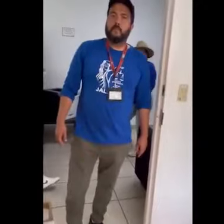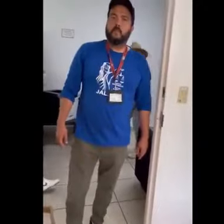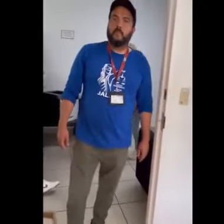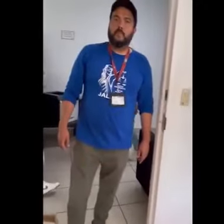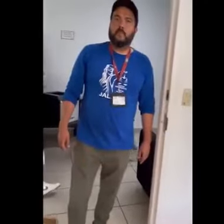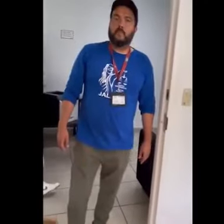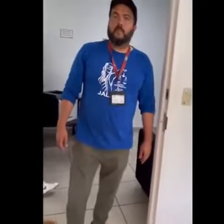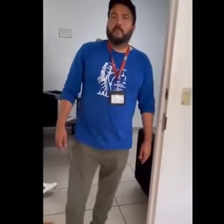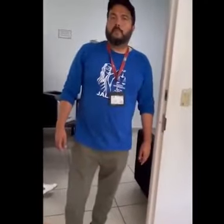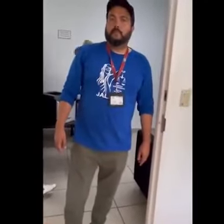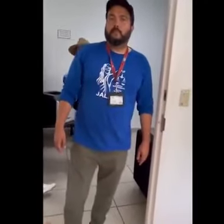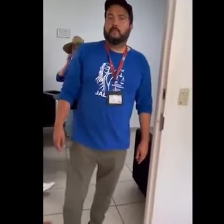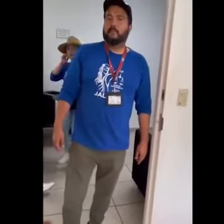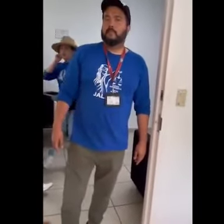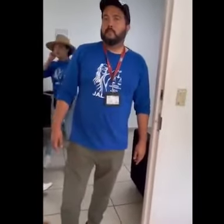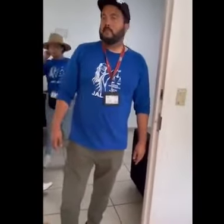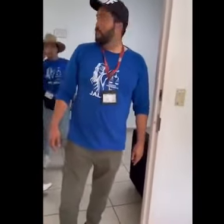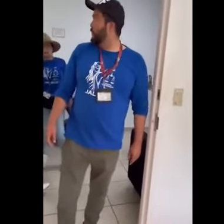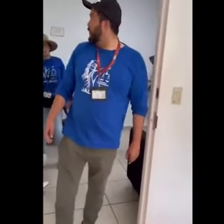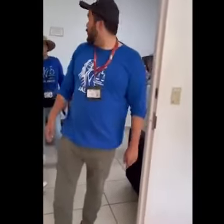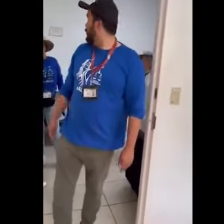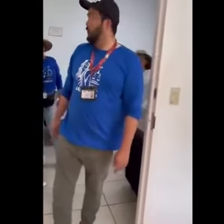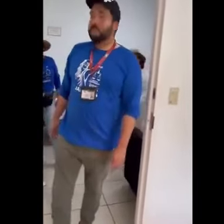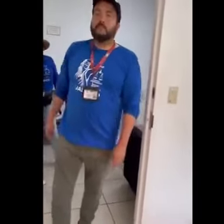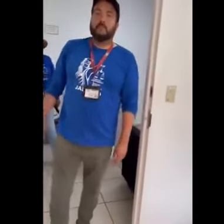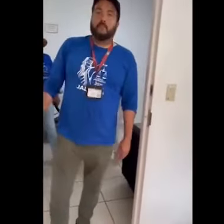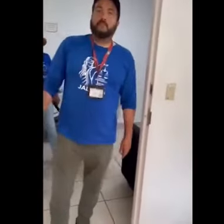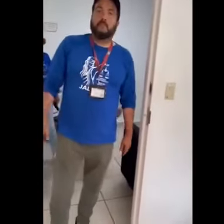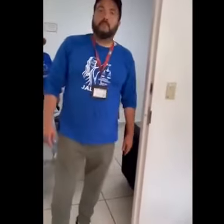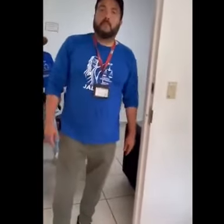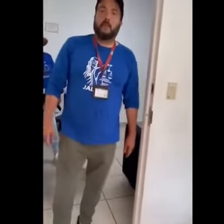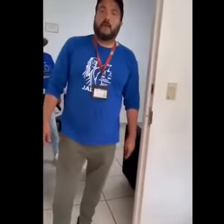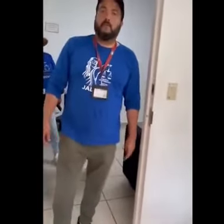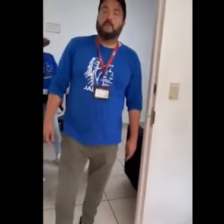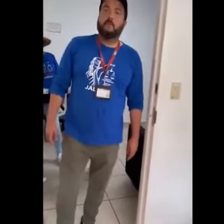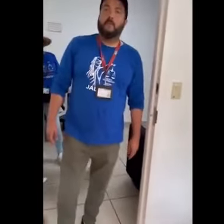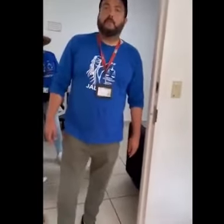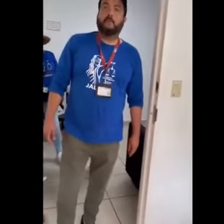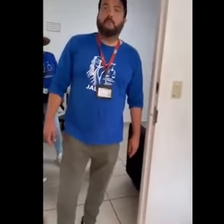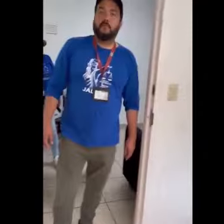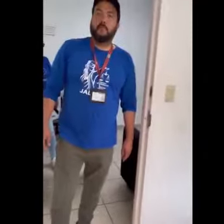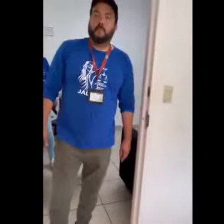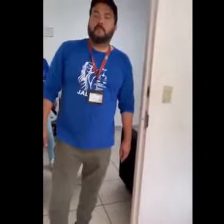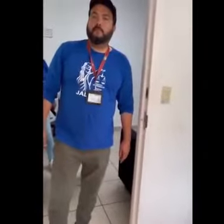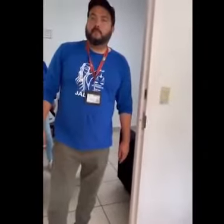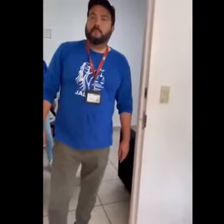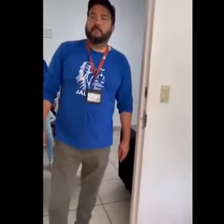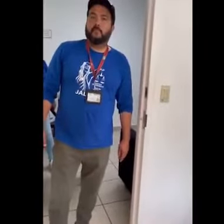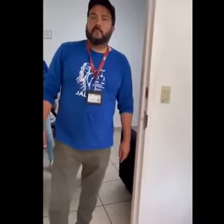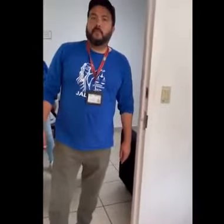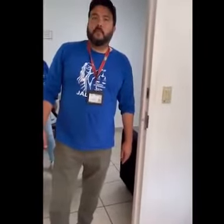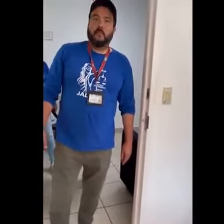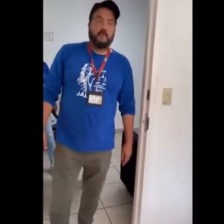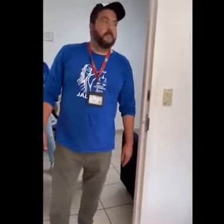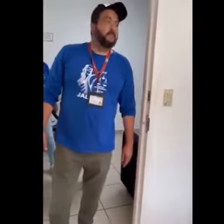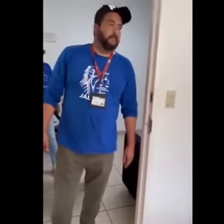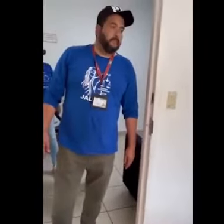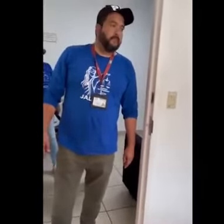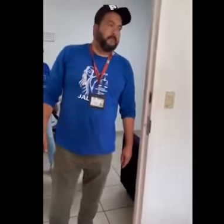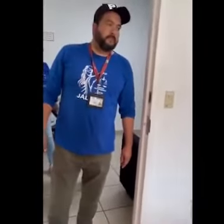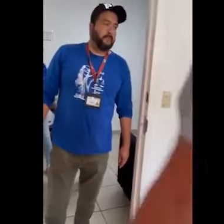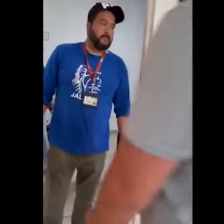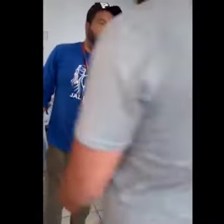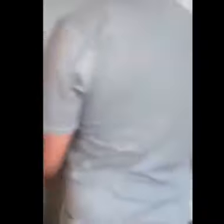Son puros asuntos urgentes. Nadie está atendiendo a nadie. Son asuntos urgentes de nuestros propios compañeros médicos de